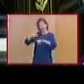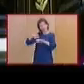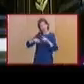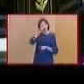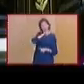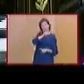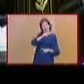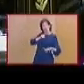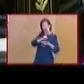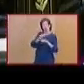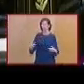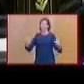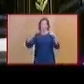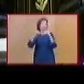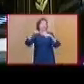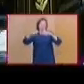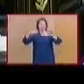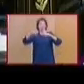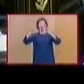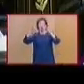el REF.